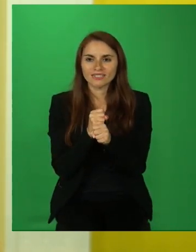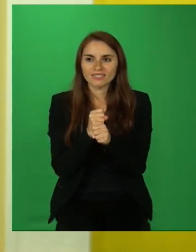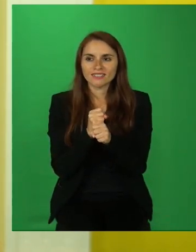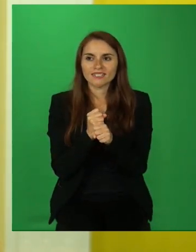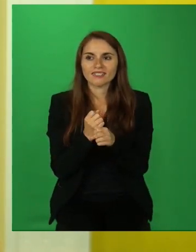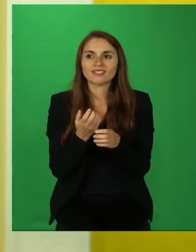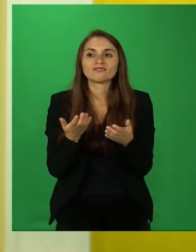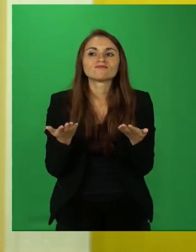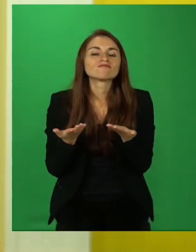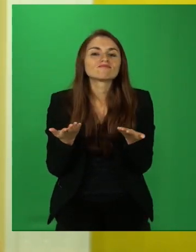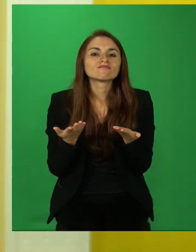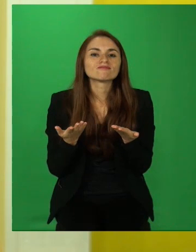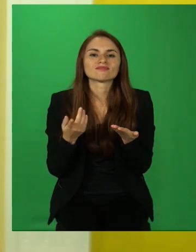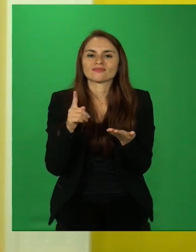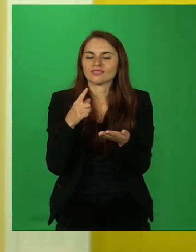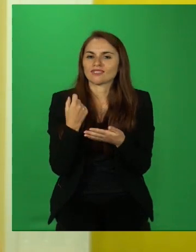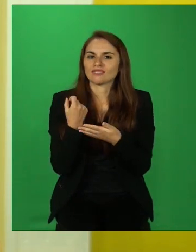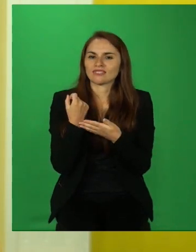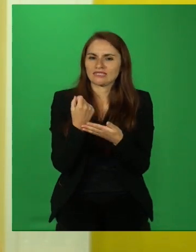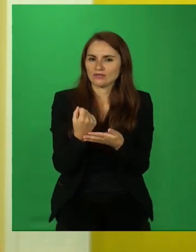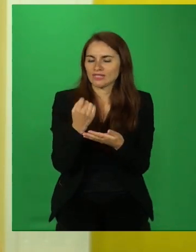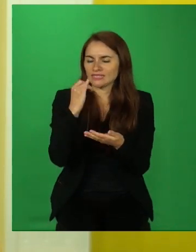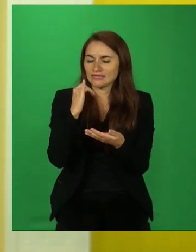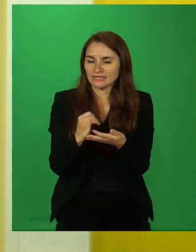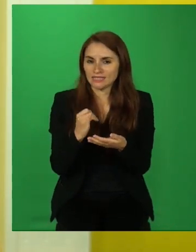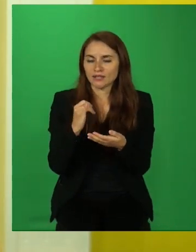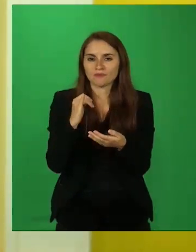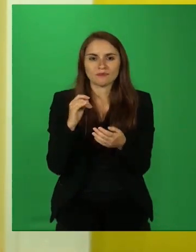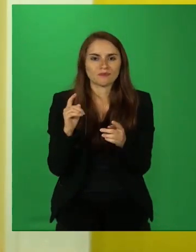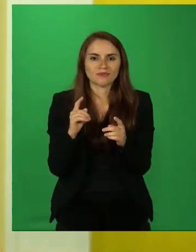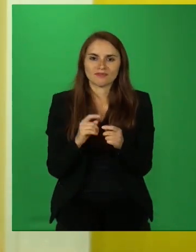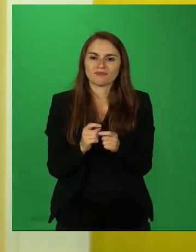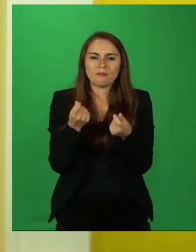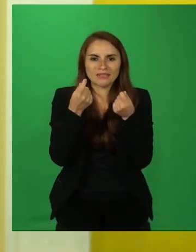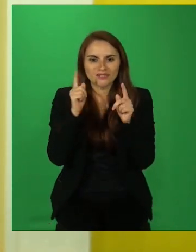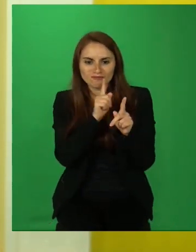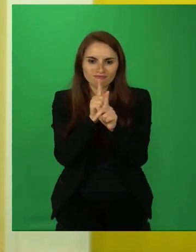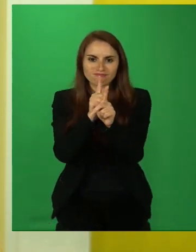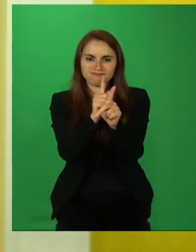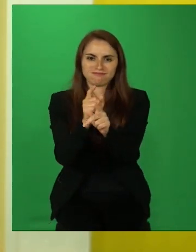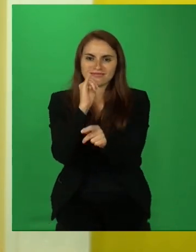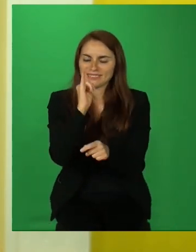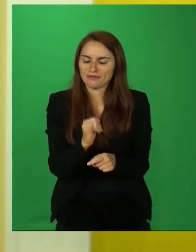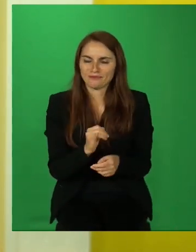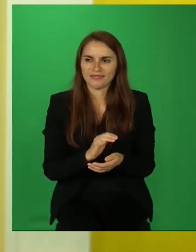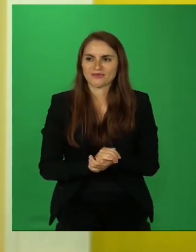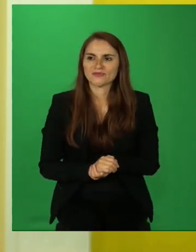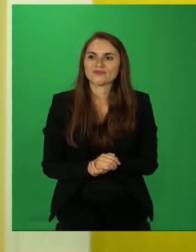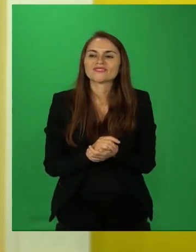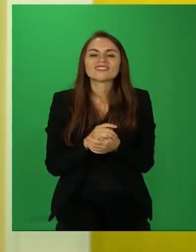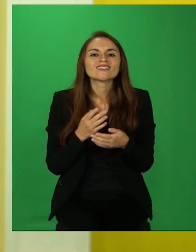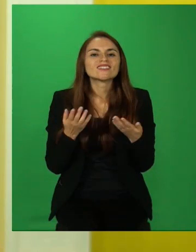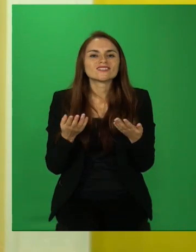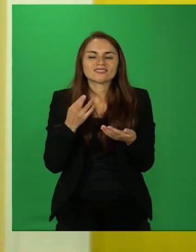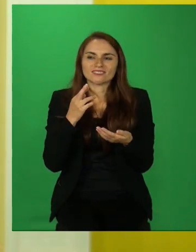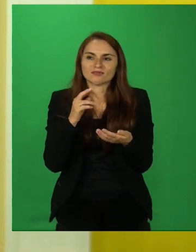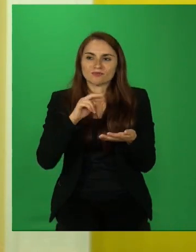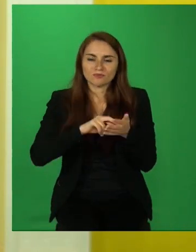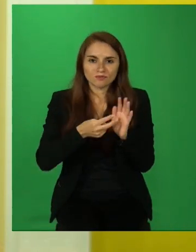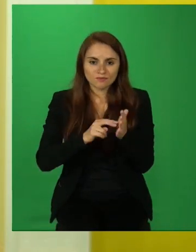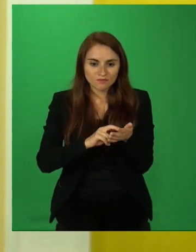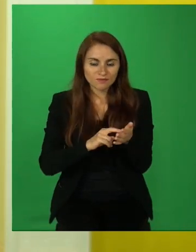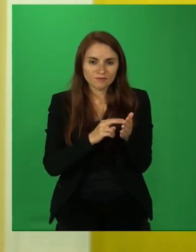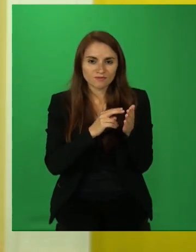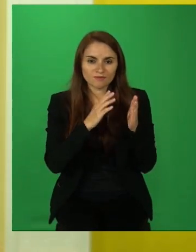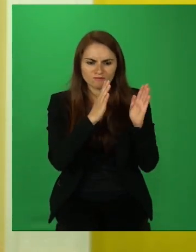parte de la clase te va a perseguir toda la vida así que pon atención dice resuelve respetando el